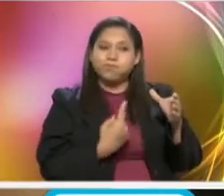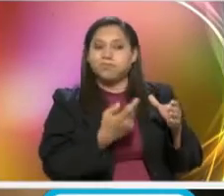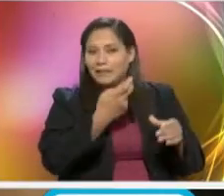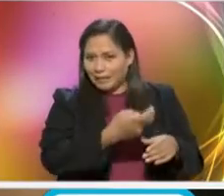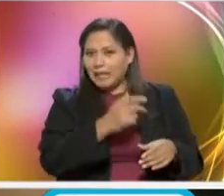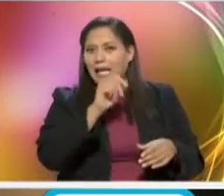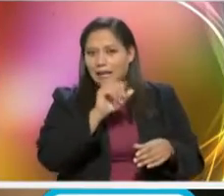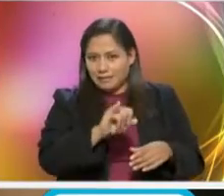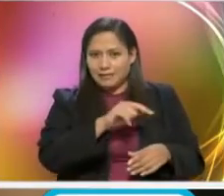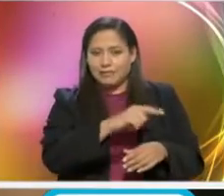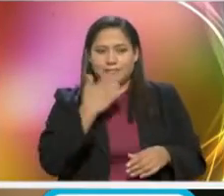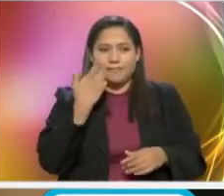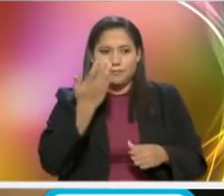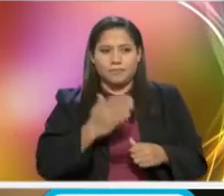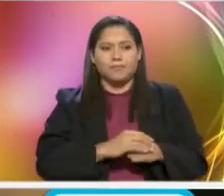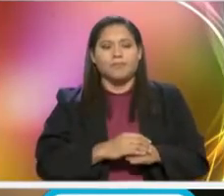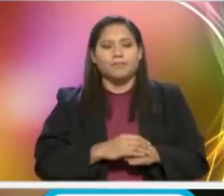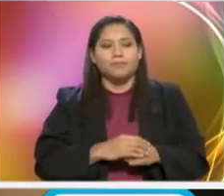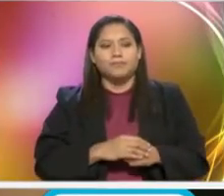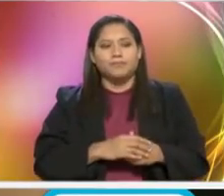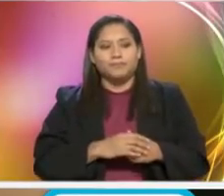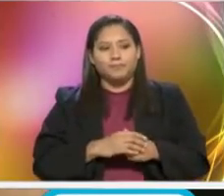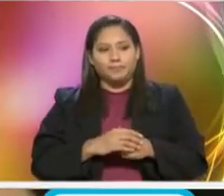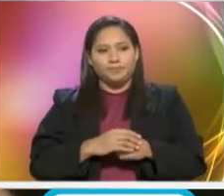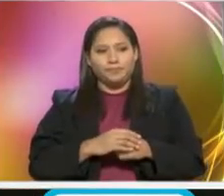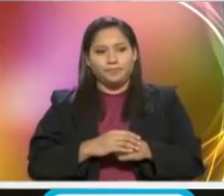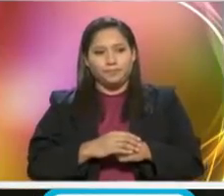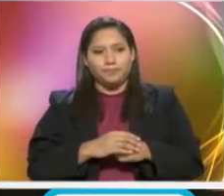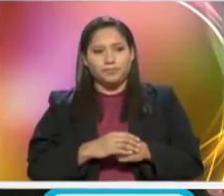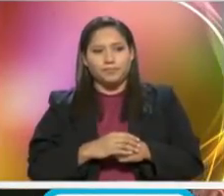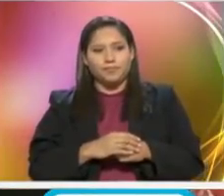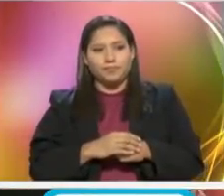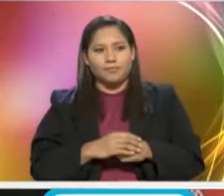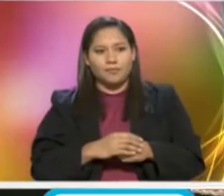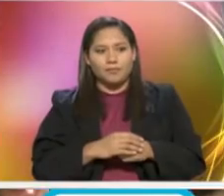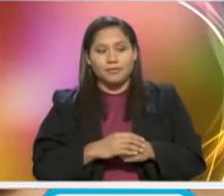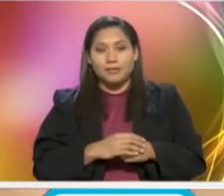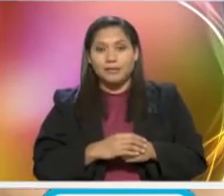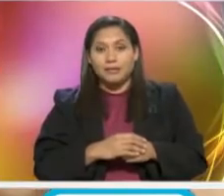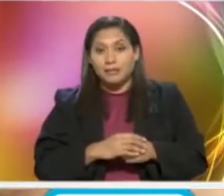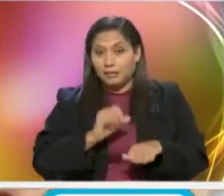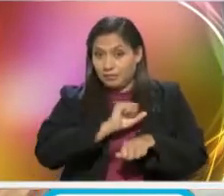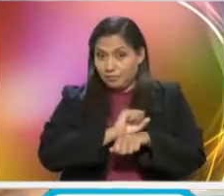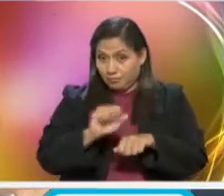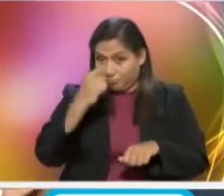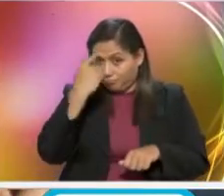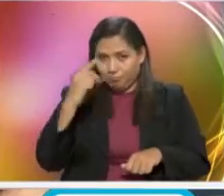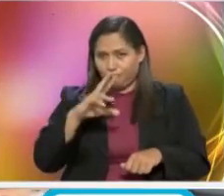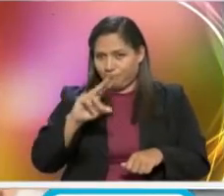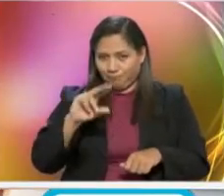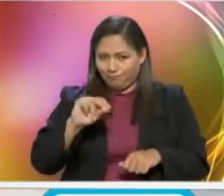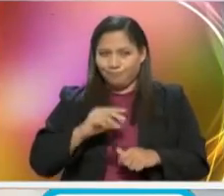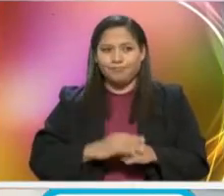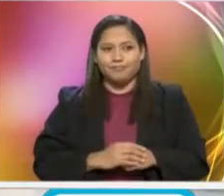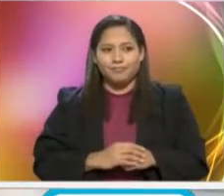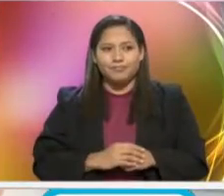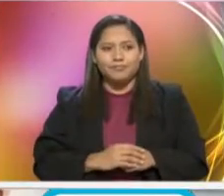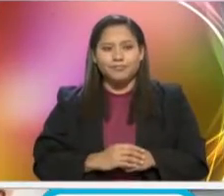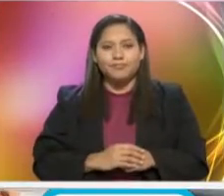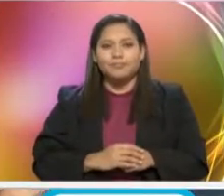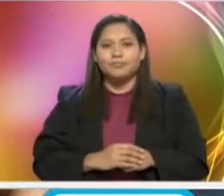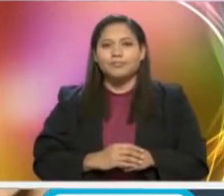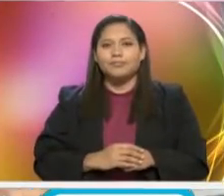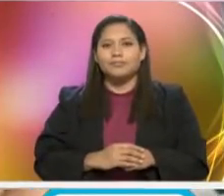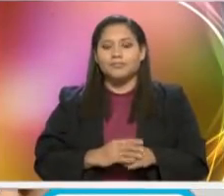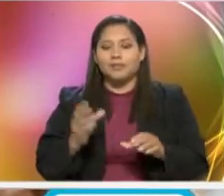Ok, ahí A está. ver. ¿Qué tal? A ver si se ve ahí la forma. Así que no crean que es tan sencillo, ¿eh? Nada más de meter los ingredientes a